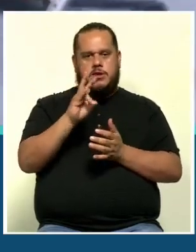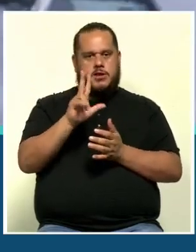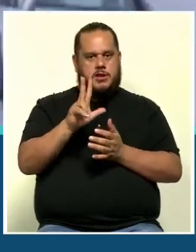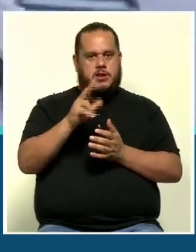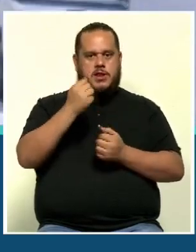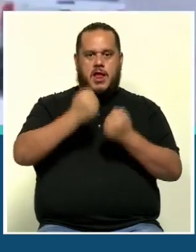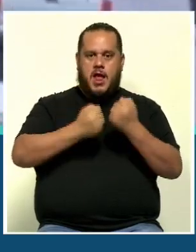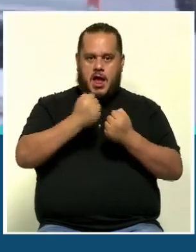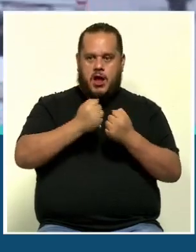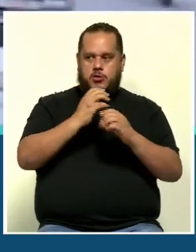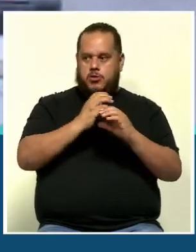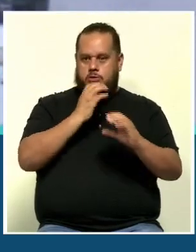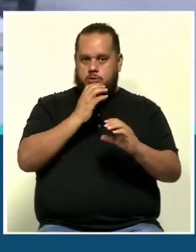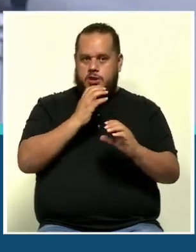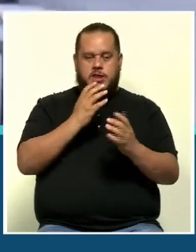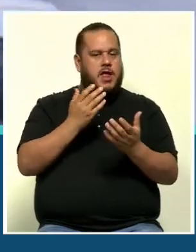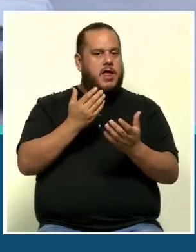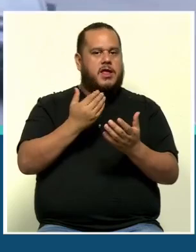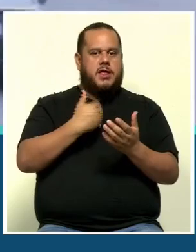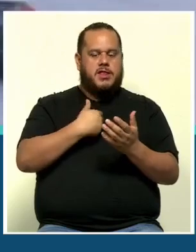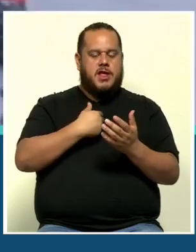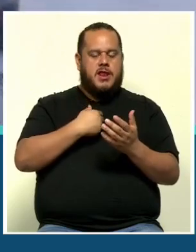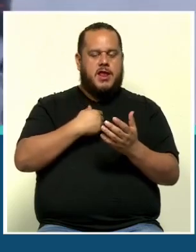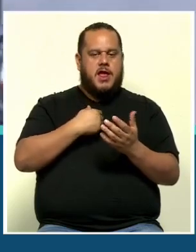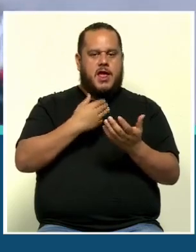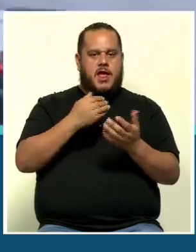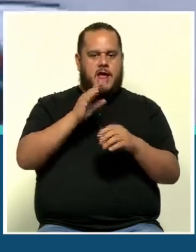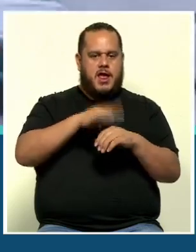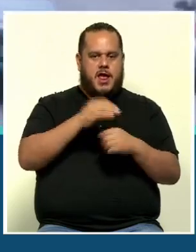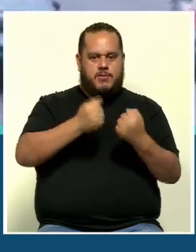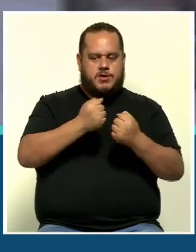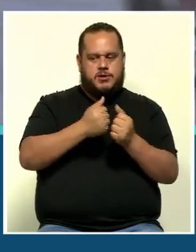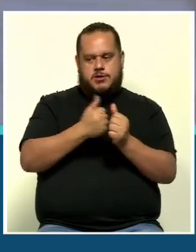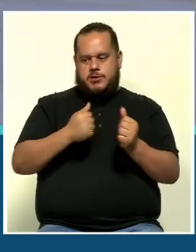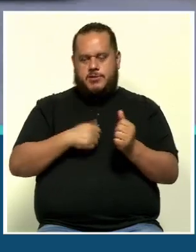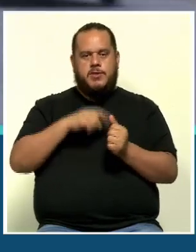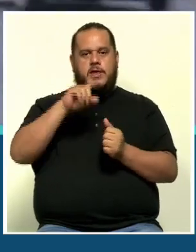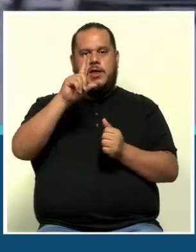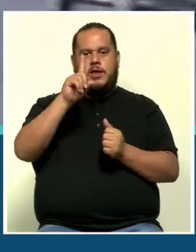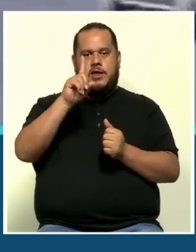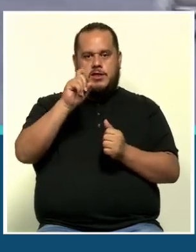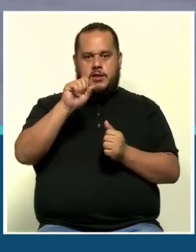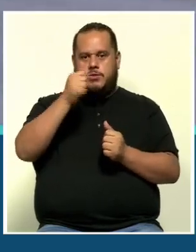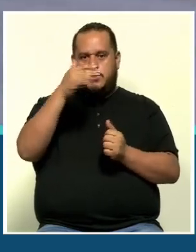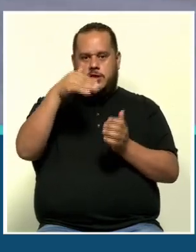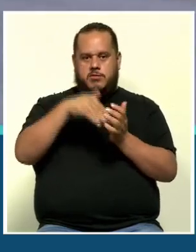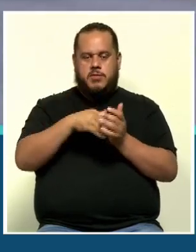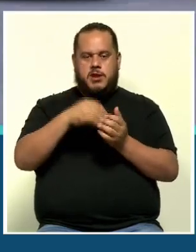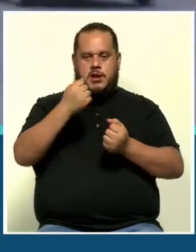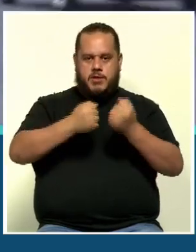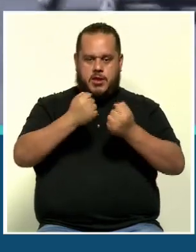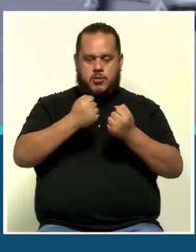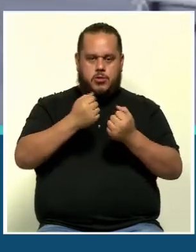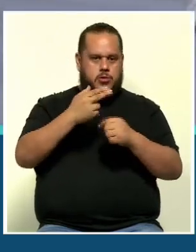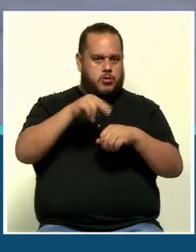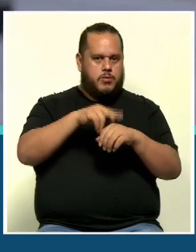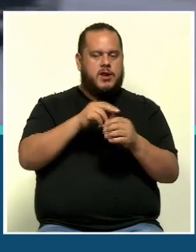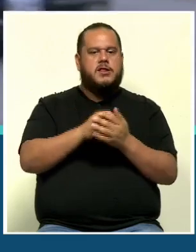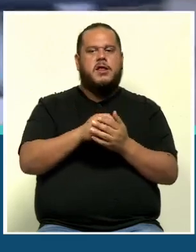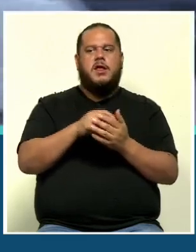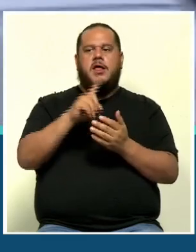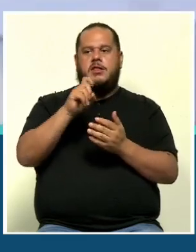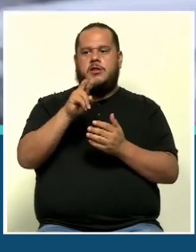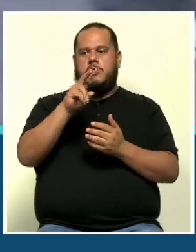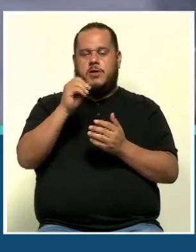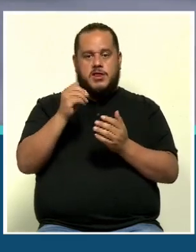14.973 autobuses que tienen marchamos atrasados, 110.000 vehículos de carga liviana, 27.000 de carga